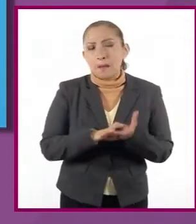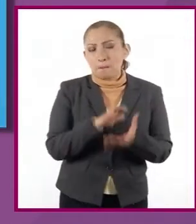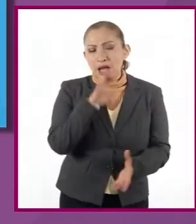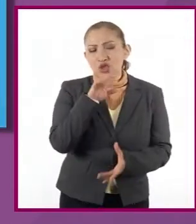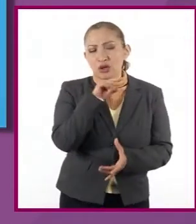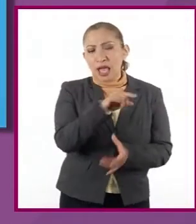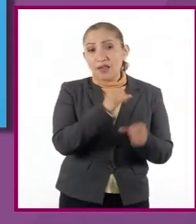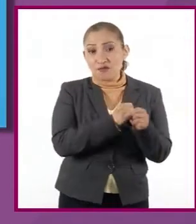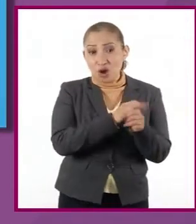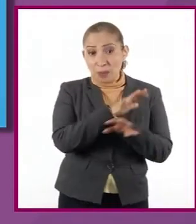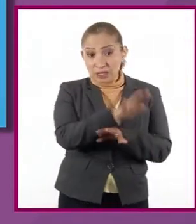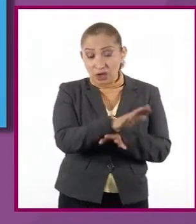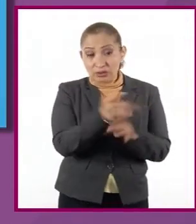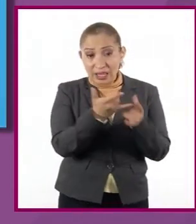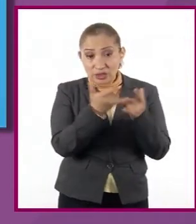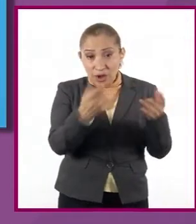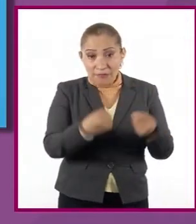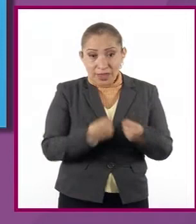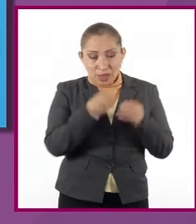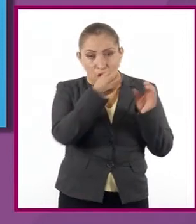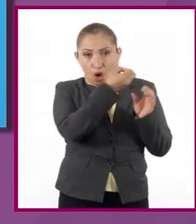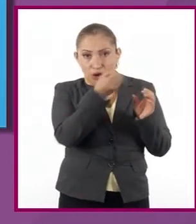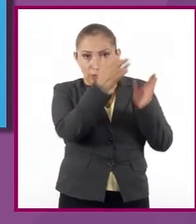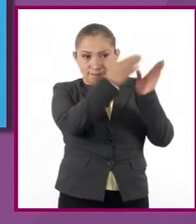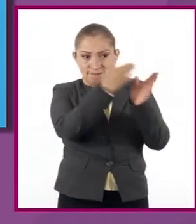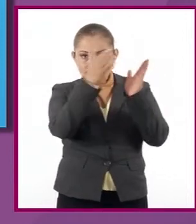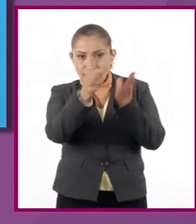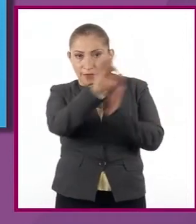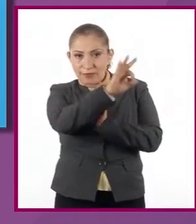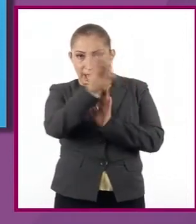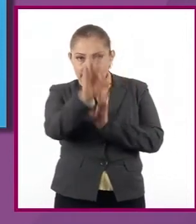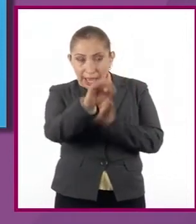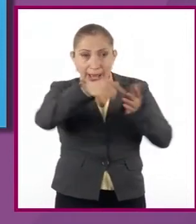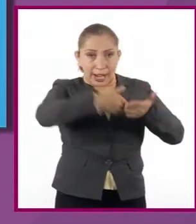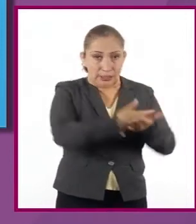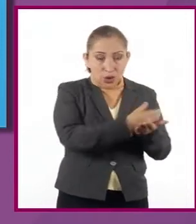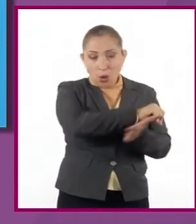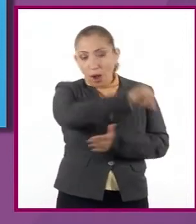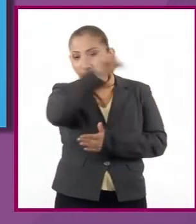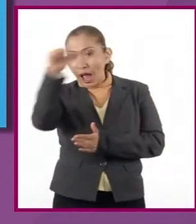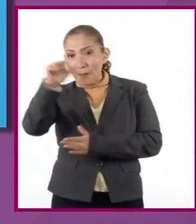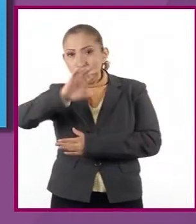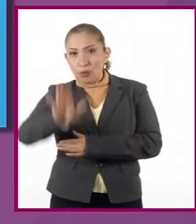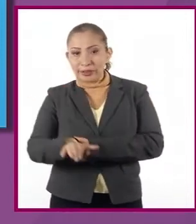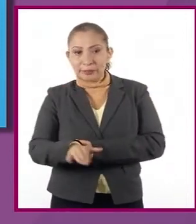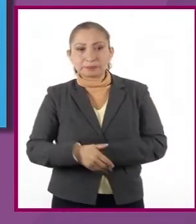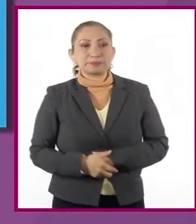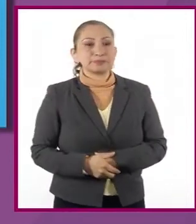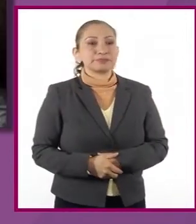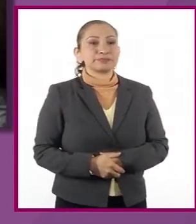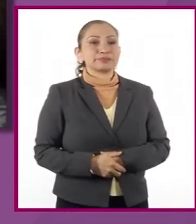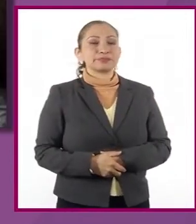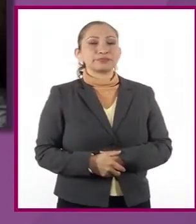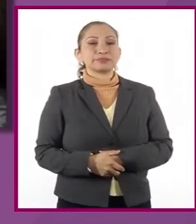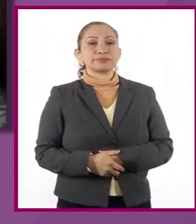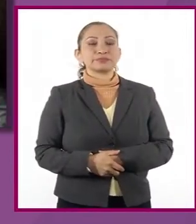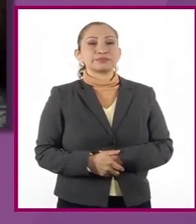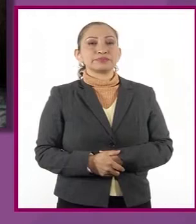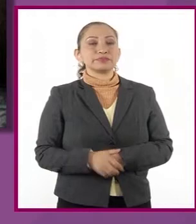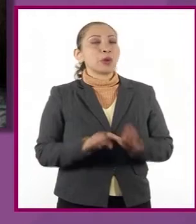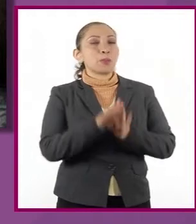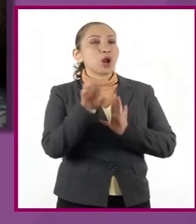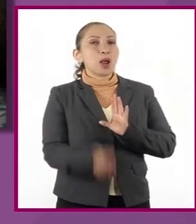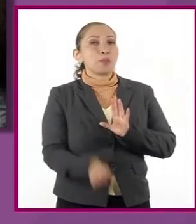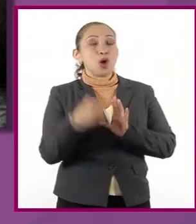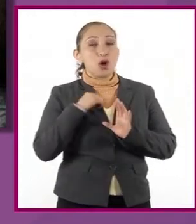Generalmente, la información biográfica se ordena cronológicamente, desde su nacimiento hasta su muerte. En el caso